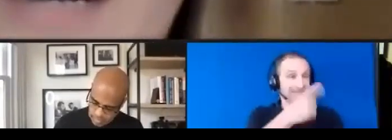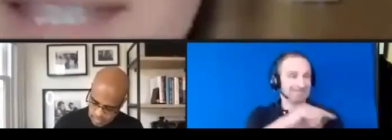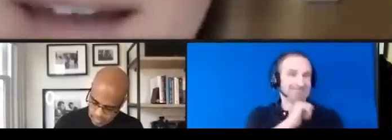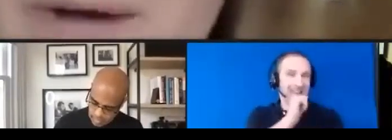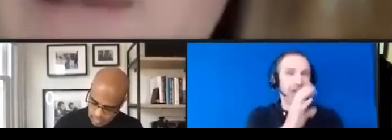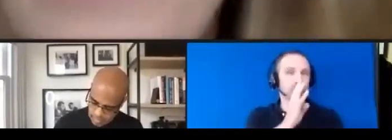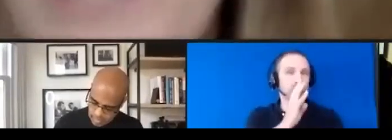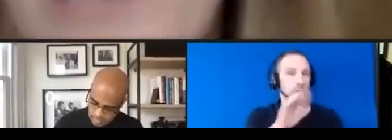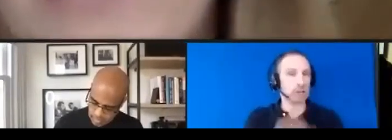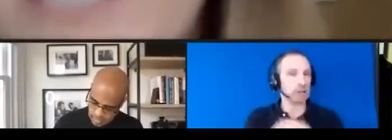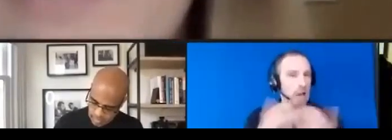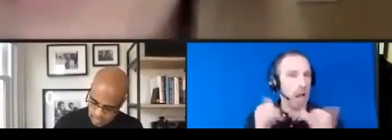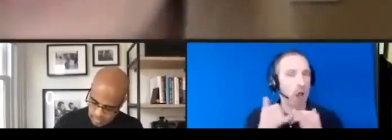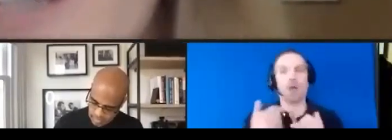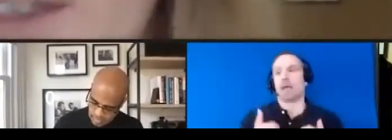opción